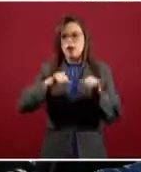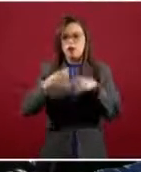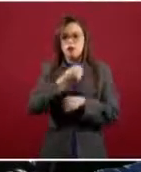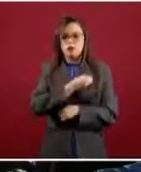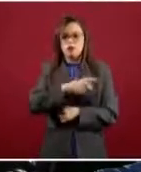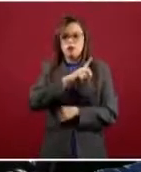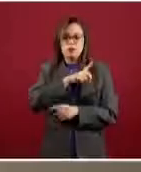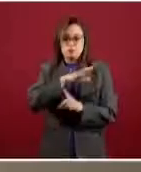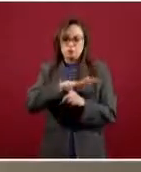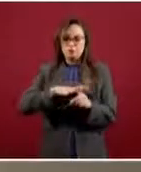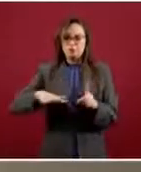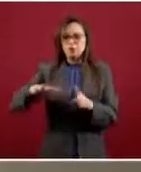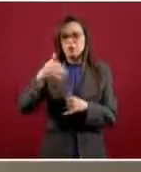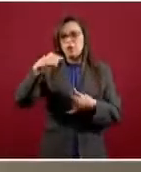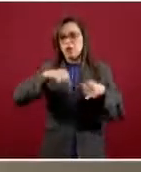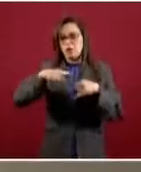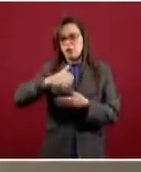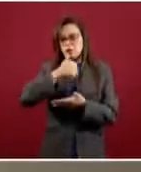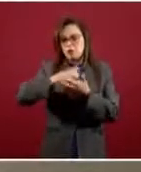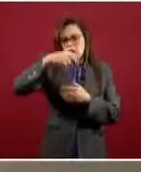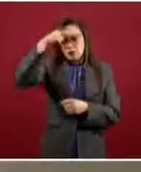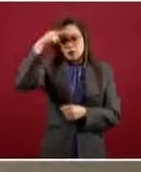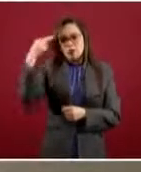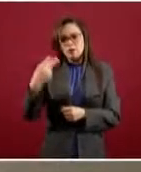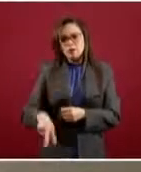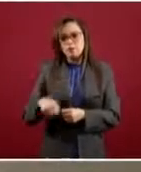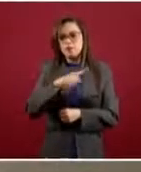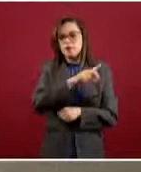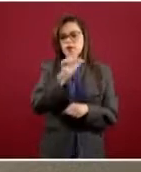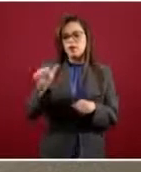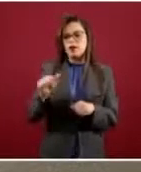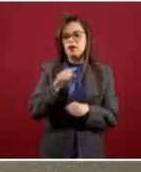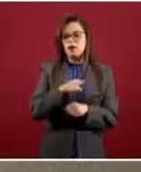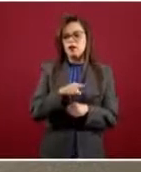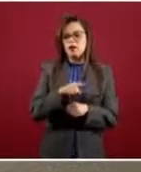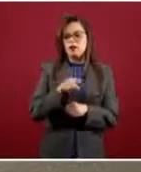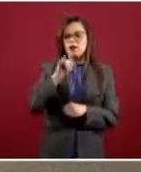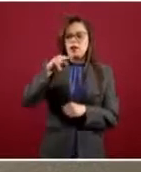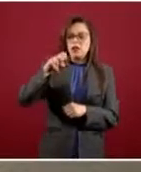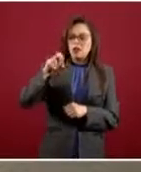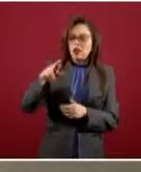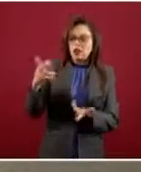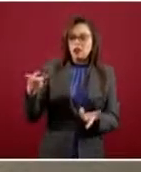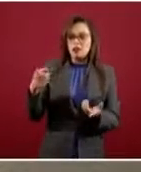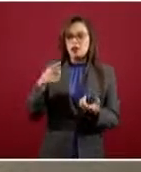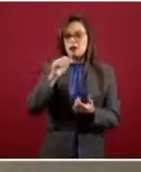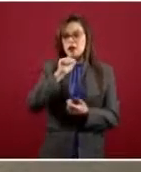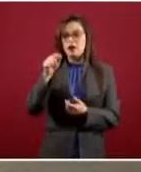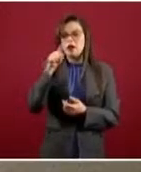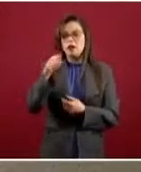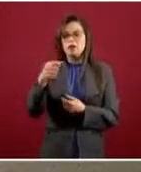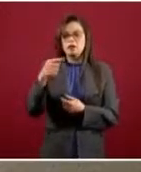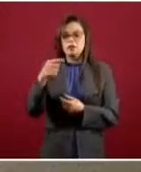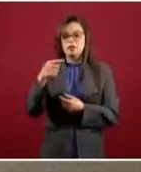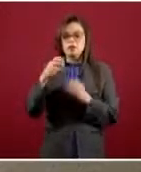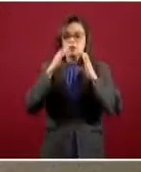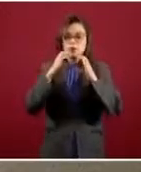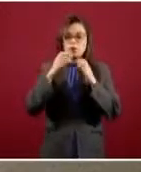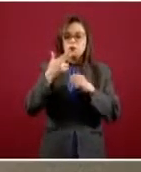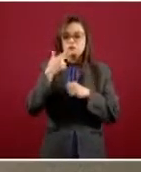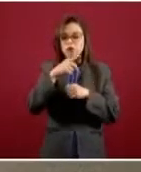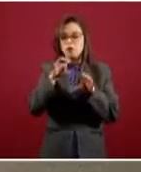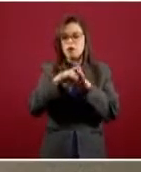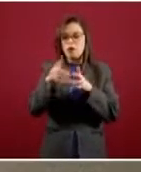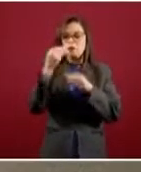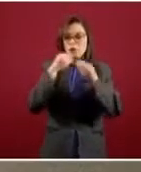de la Ciudad de México, en los laboratorios auxiliares de la vigilancia, como están en el INER, en nutrición, en los centros médicos del